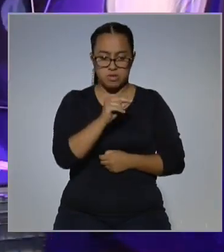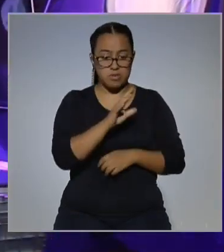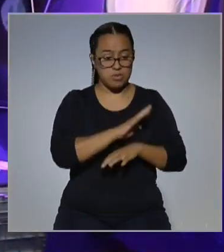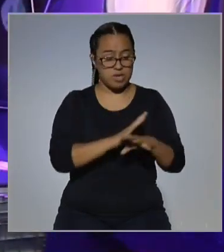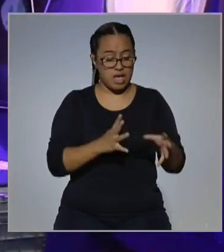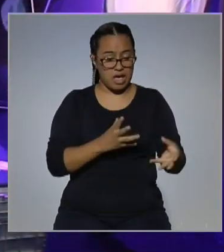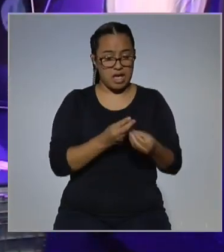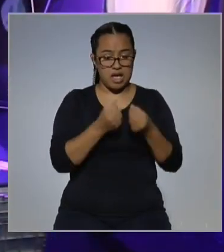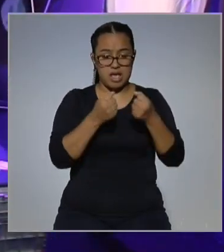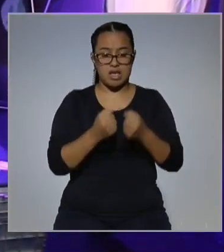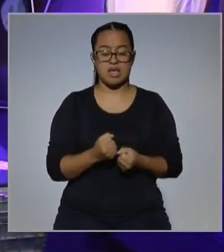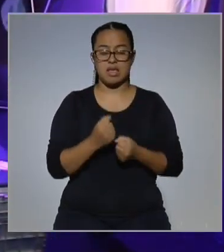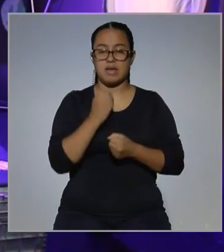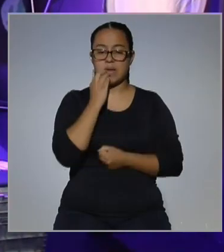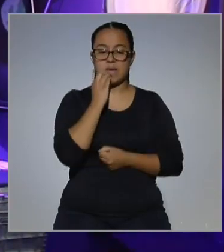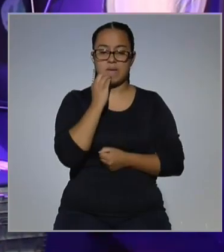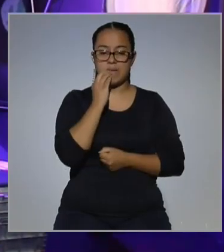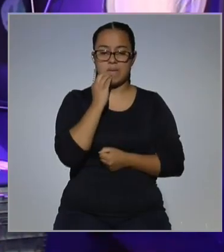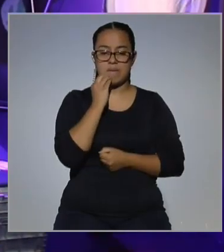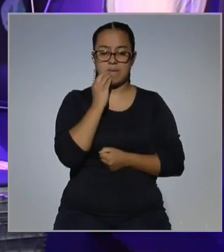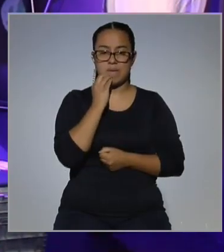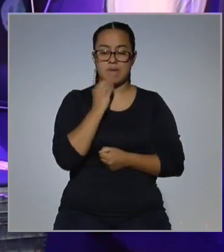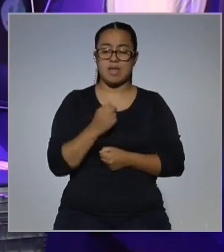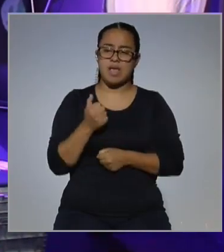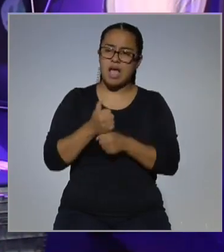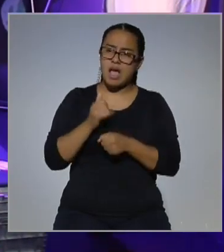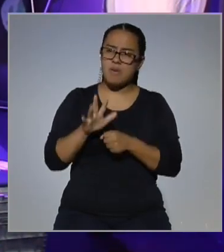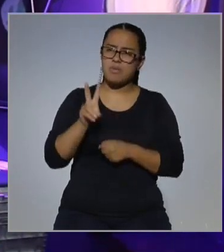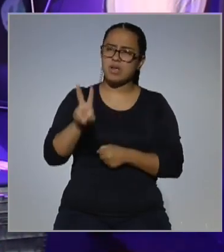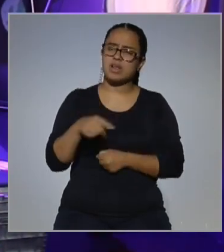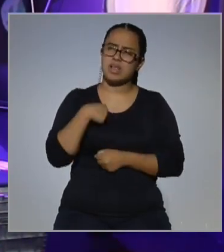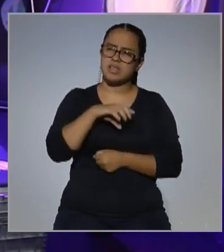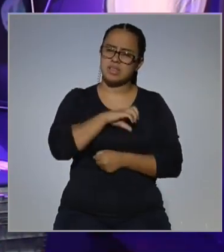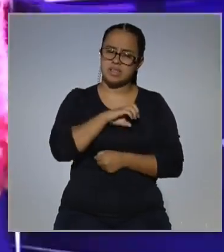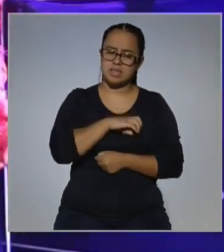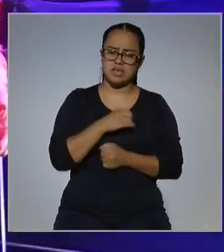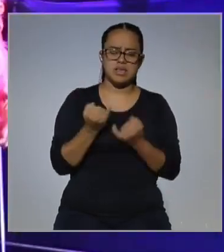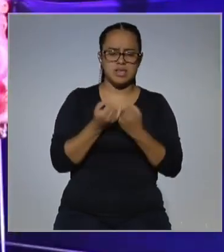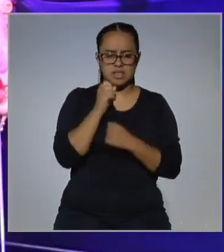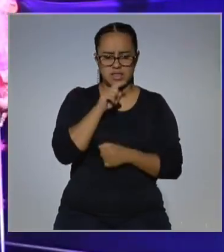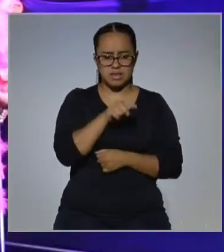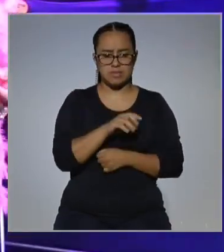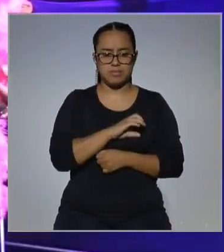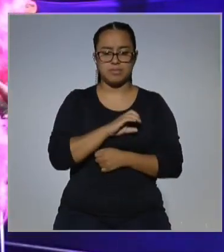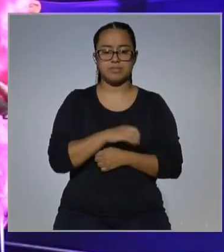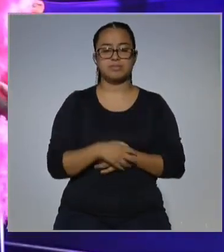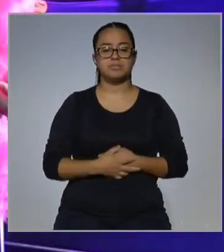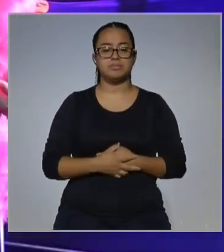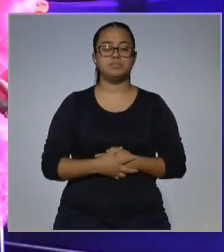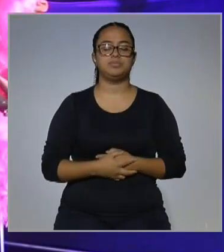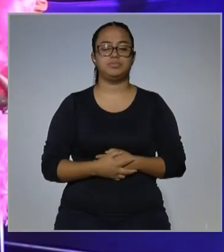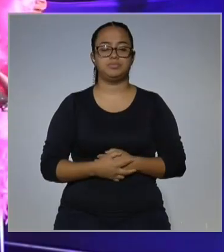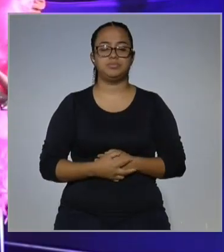aquí. No, abuela. Y yo a ti. Esta vez